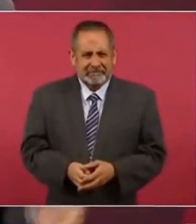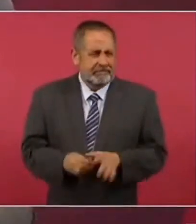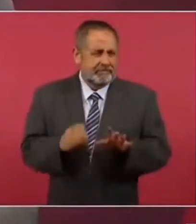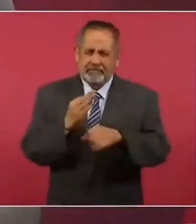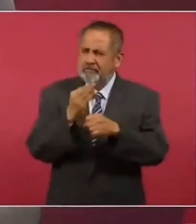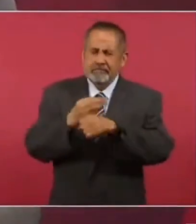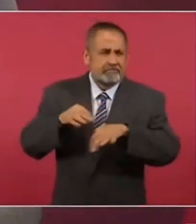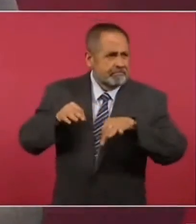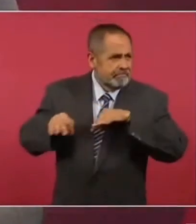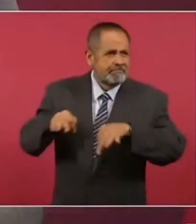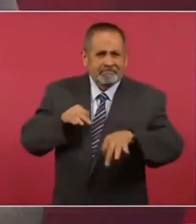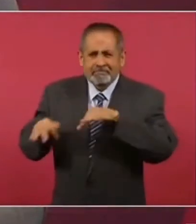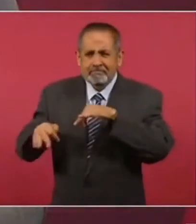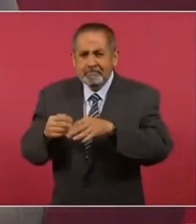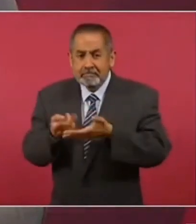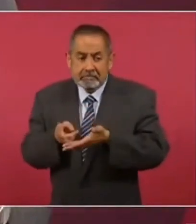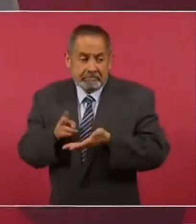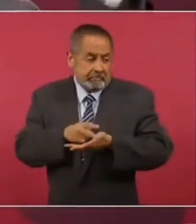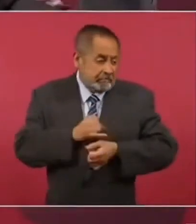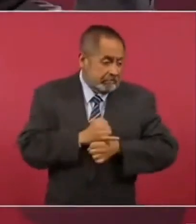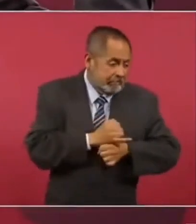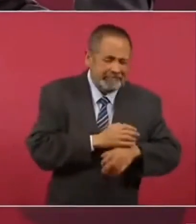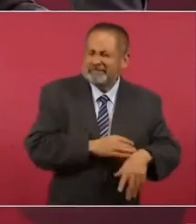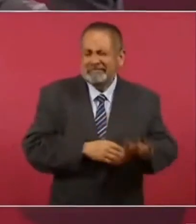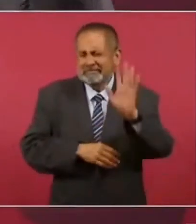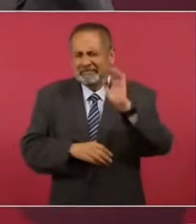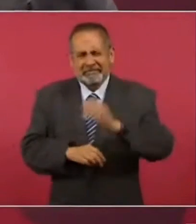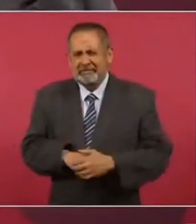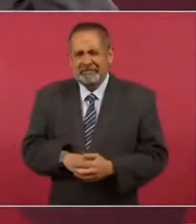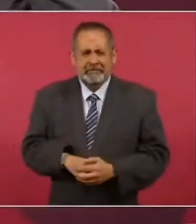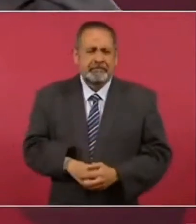tenemos este